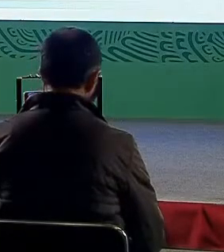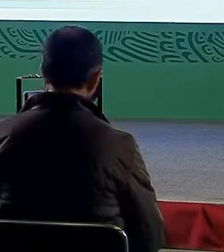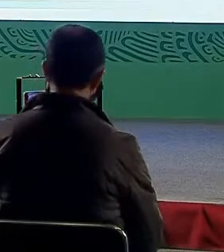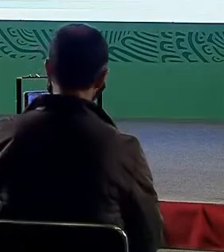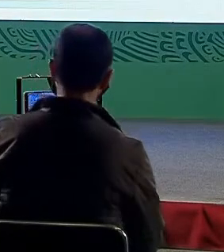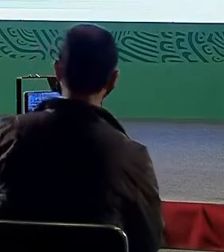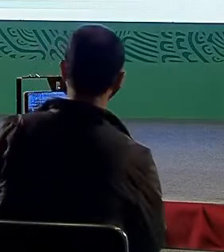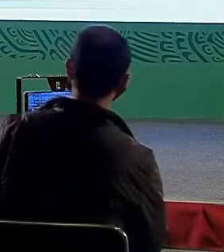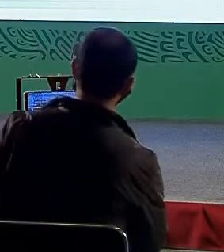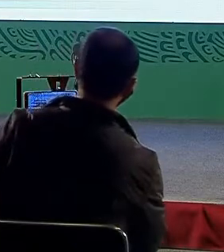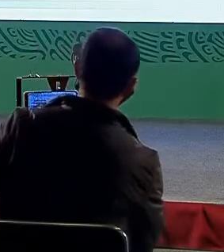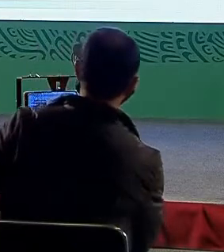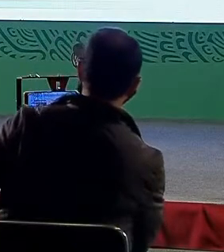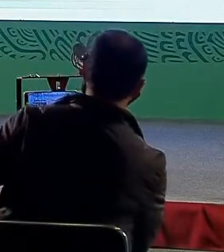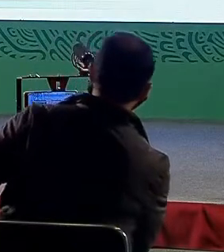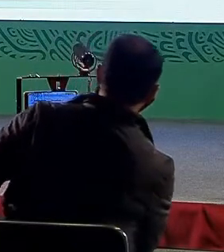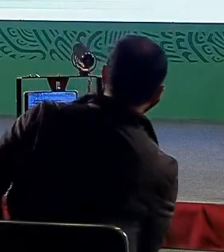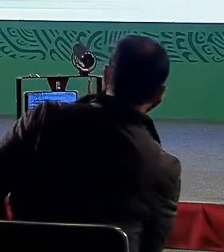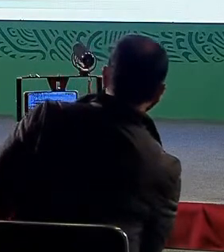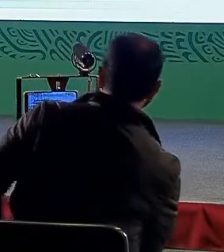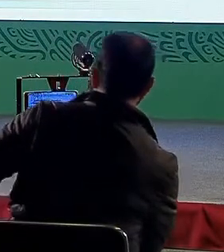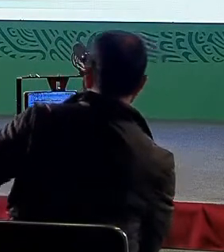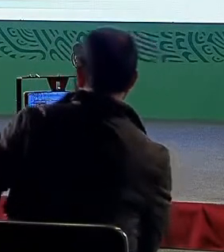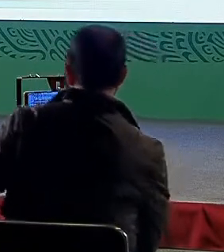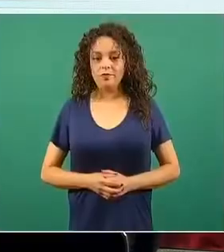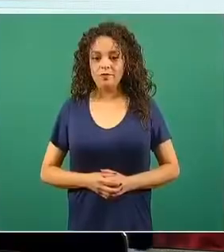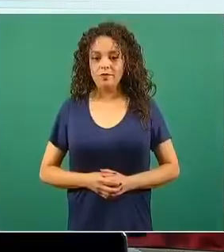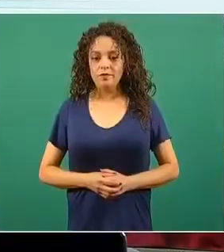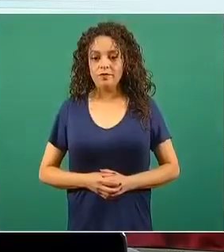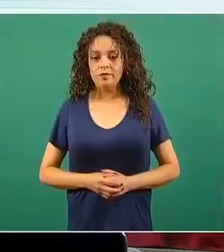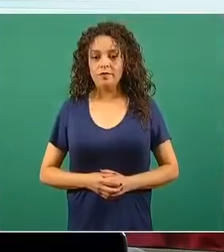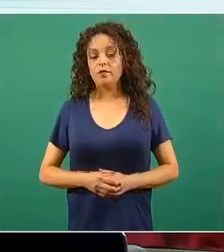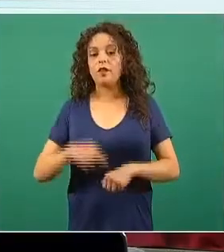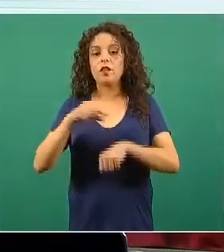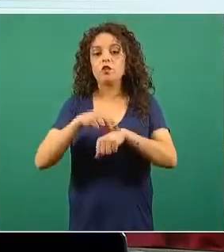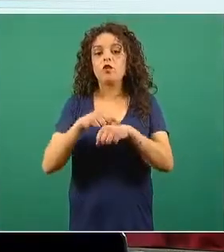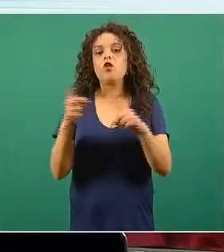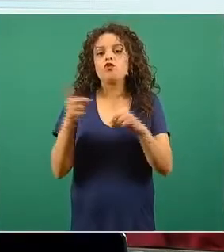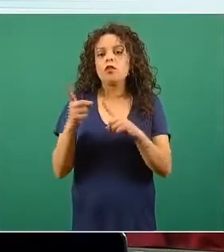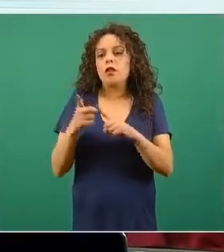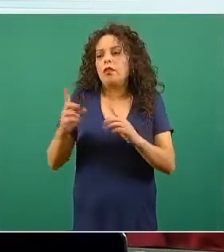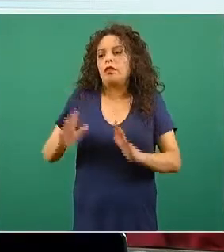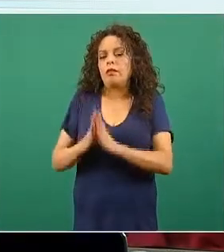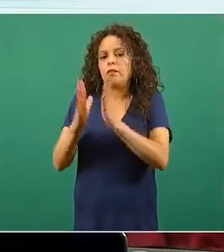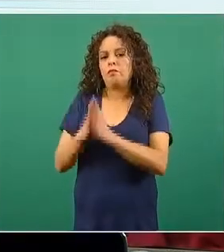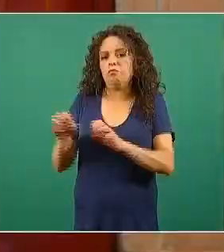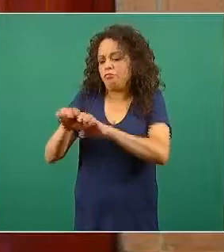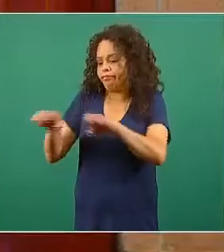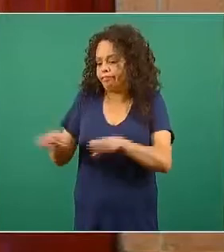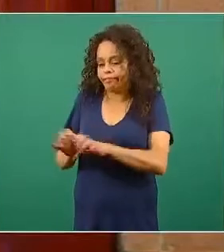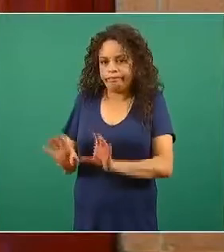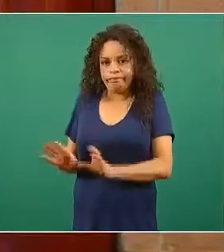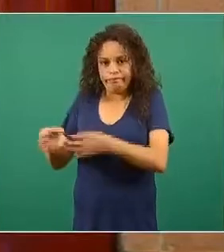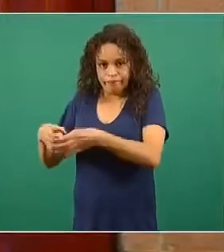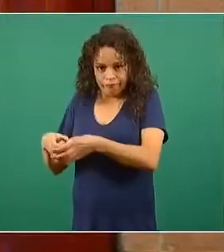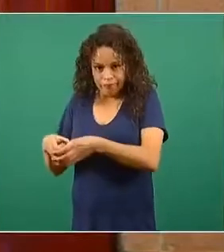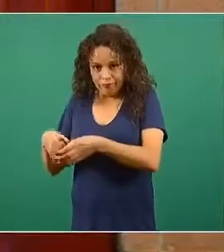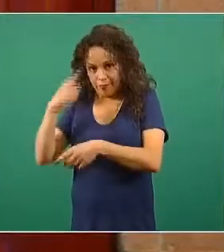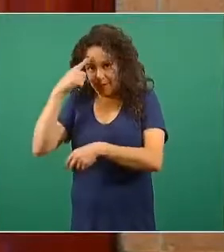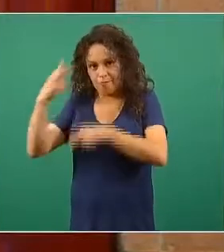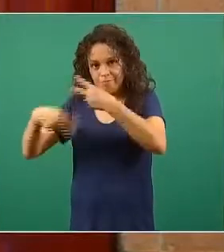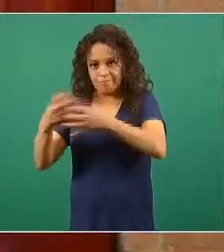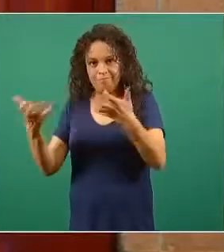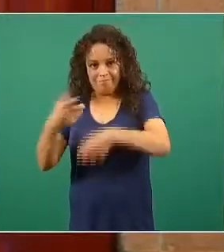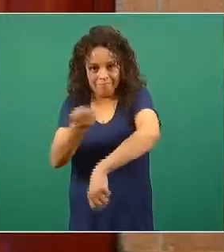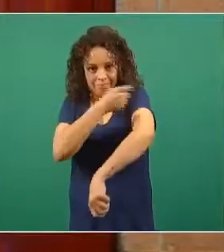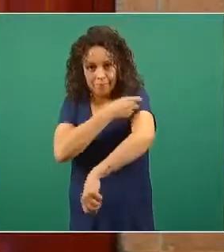personal médico, dependiendo dónde le haya tocado participar de la brigada Correcaminos, toda la logística que